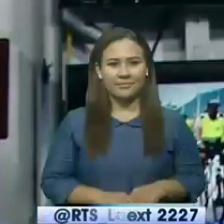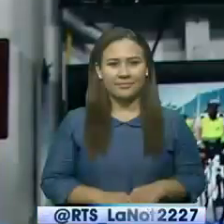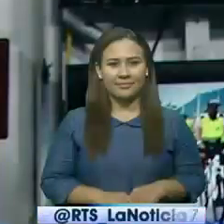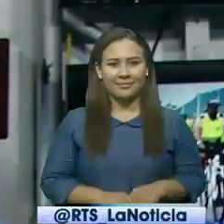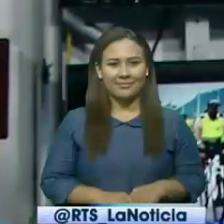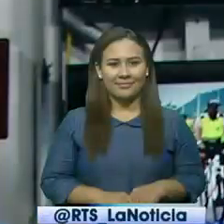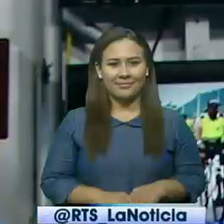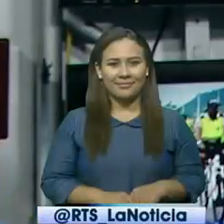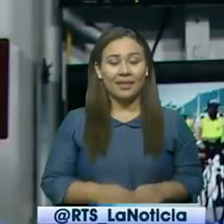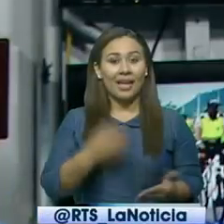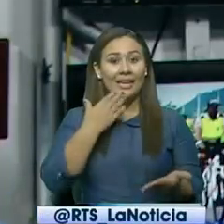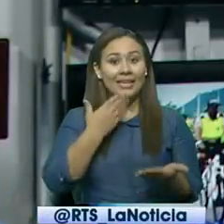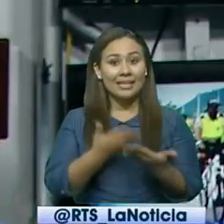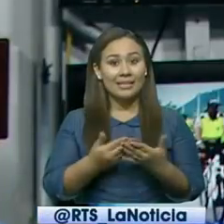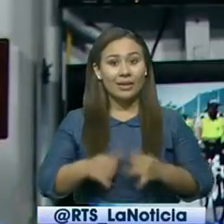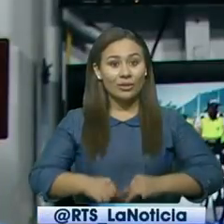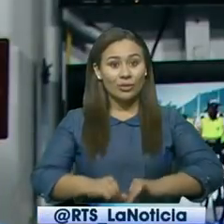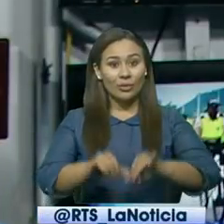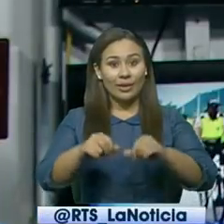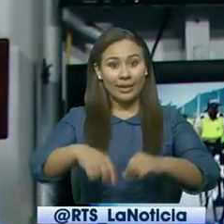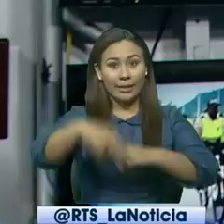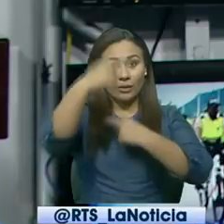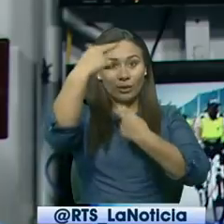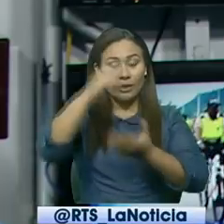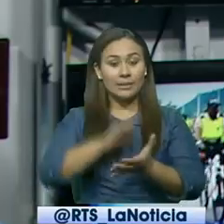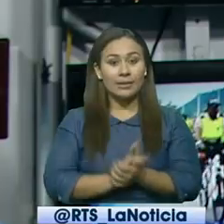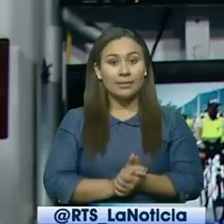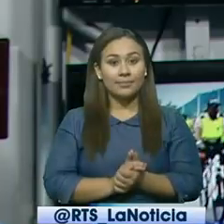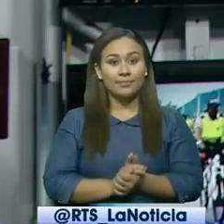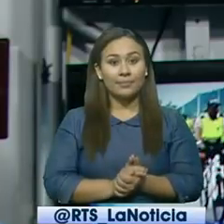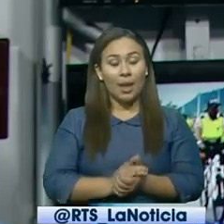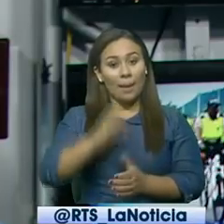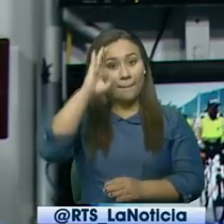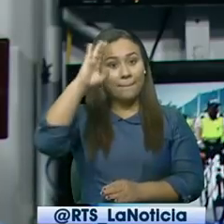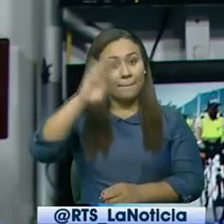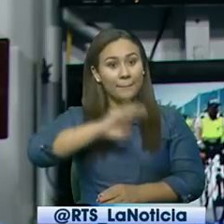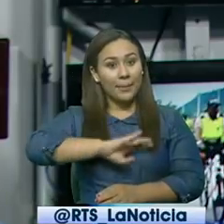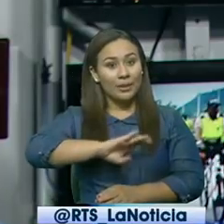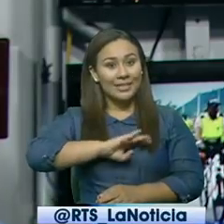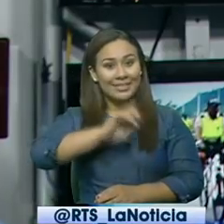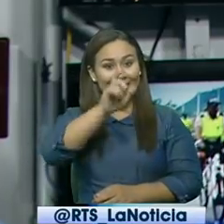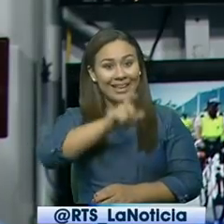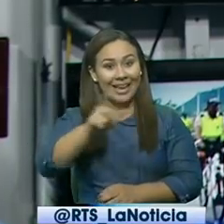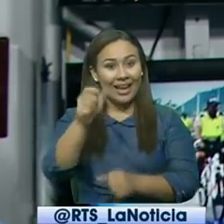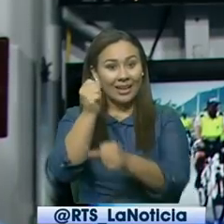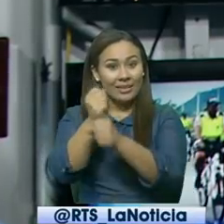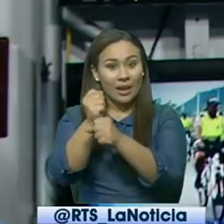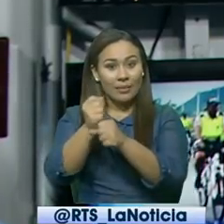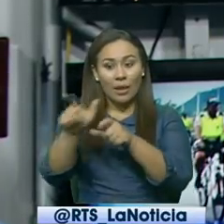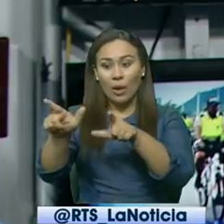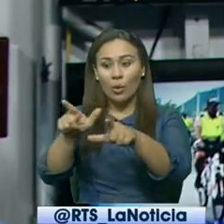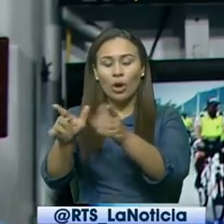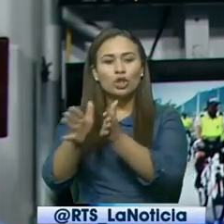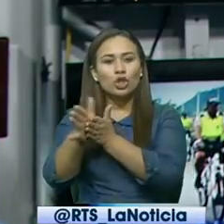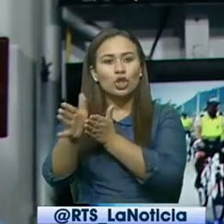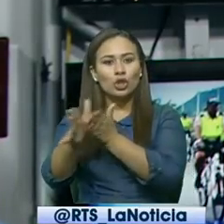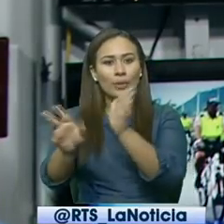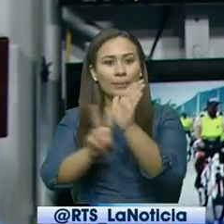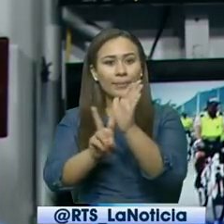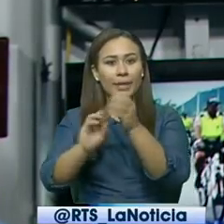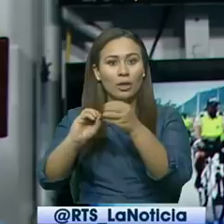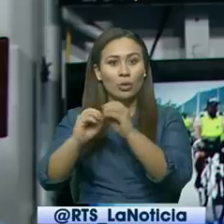gracias por continuar en nuestra sintonía agentes de la policía nacional que elaboran en la zona de socio vivienda 2